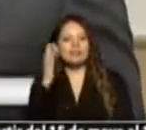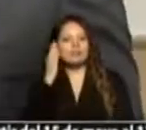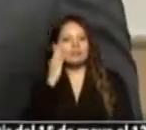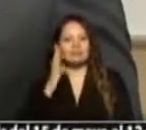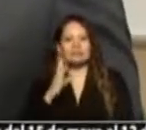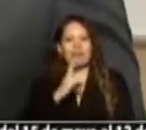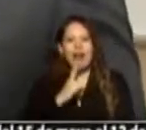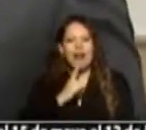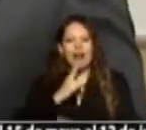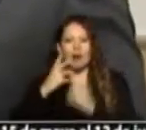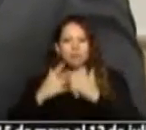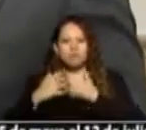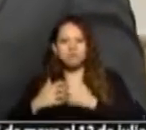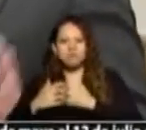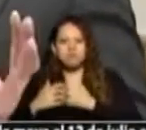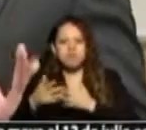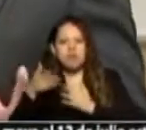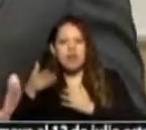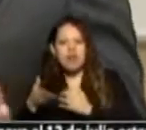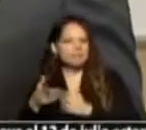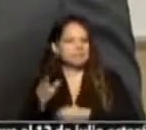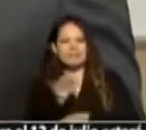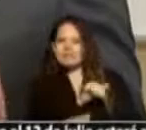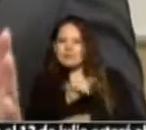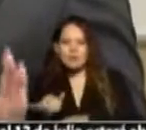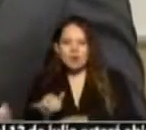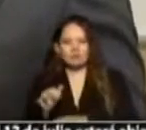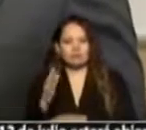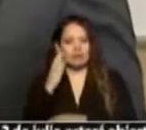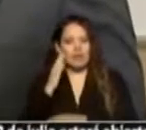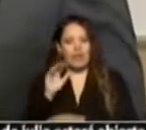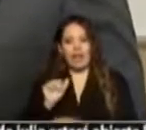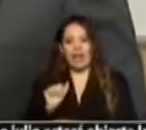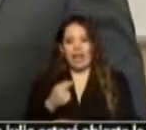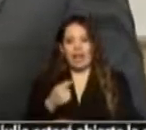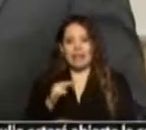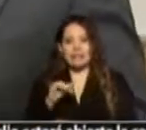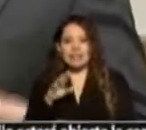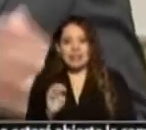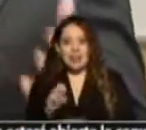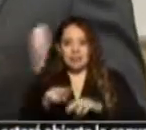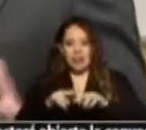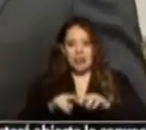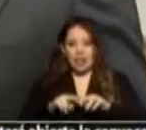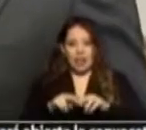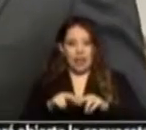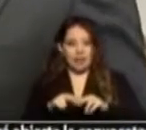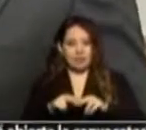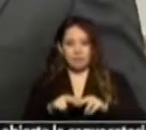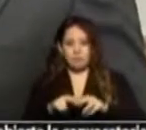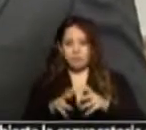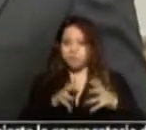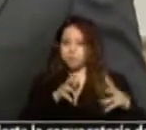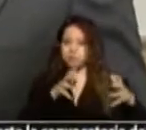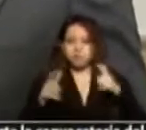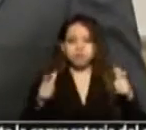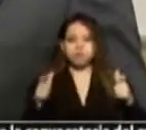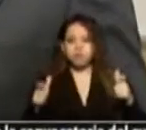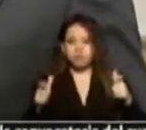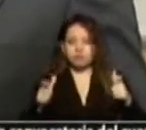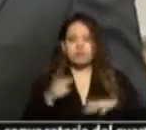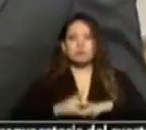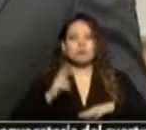ahí está el complejo generatriz más grande del país. Está el complejo de Aguirre, que hay dos centrales generatrices grandes, las más grandes de Puerto